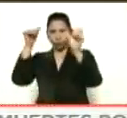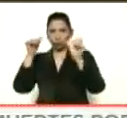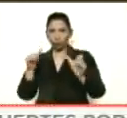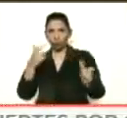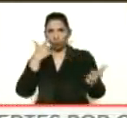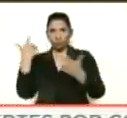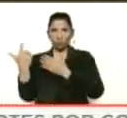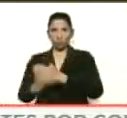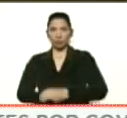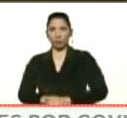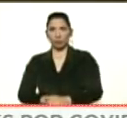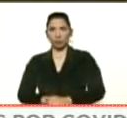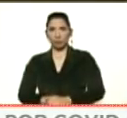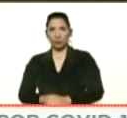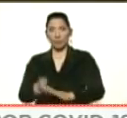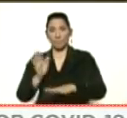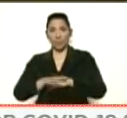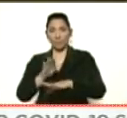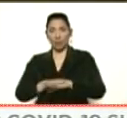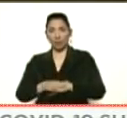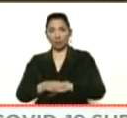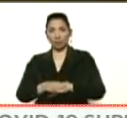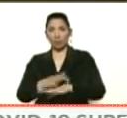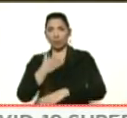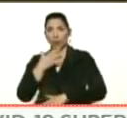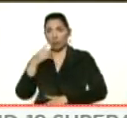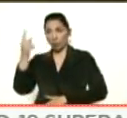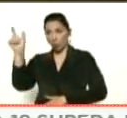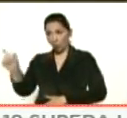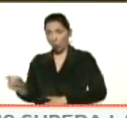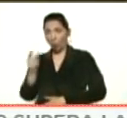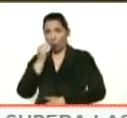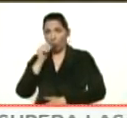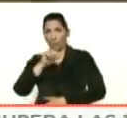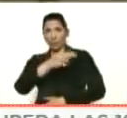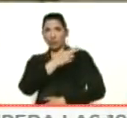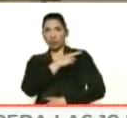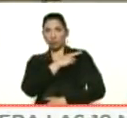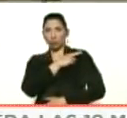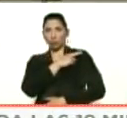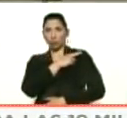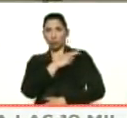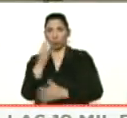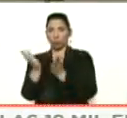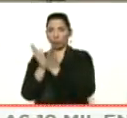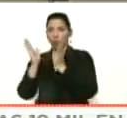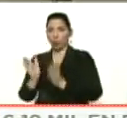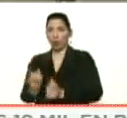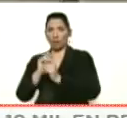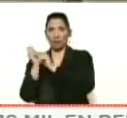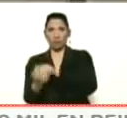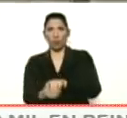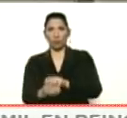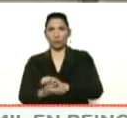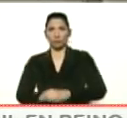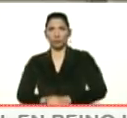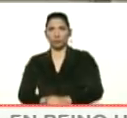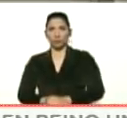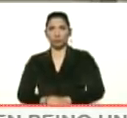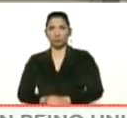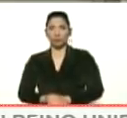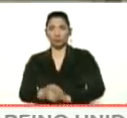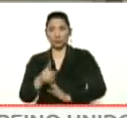de lo que hubiera ocurrido si este señor, si estos directivos de la Academia de Béisbol y